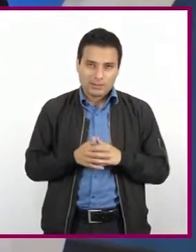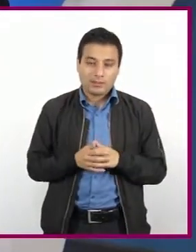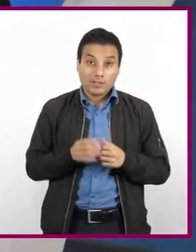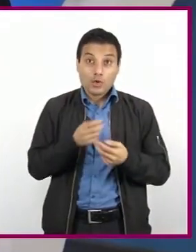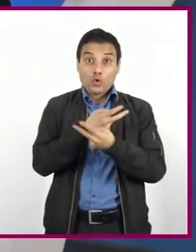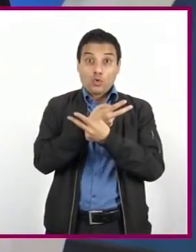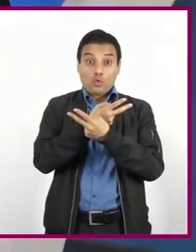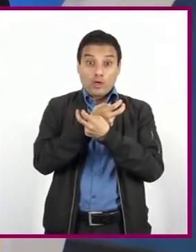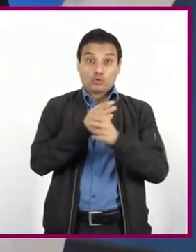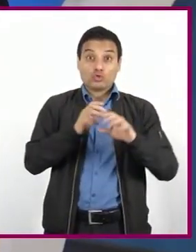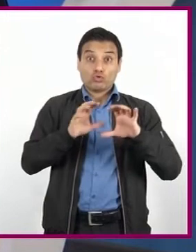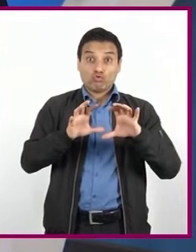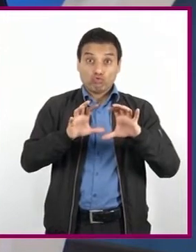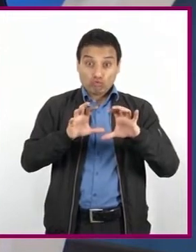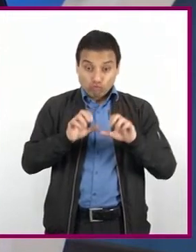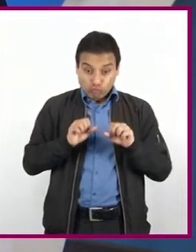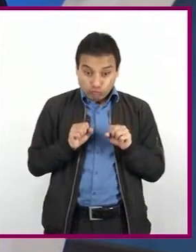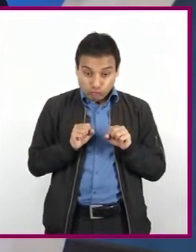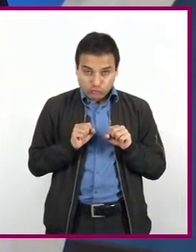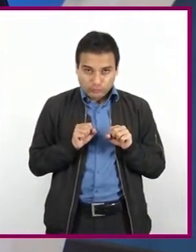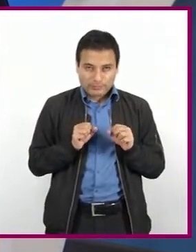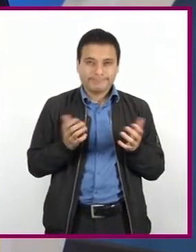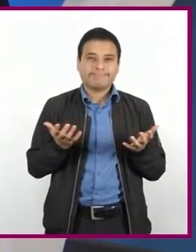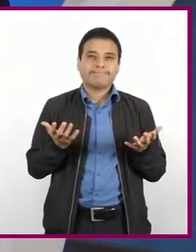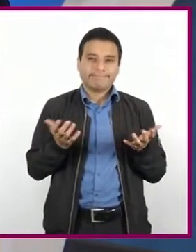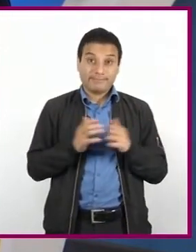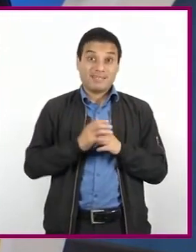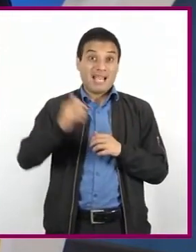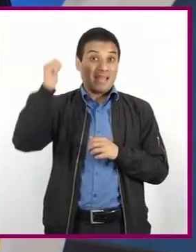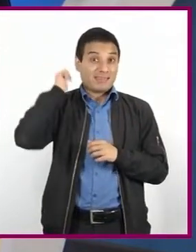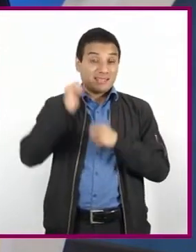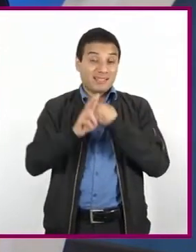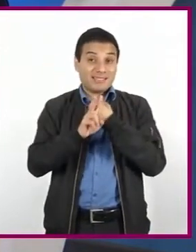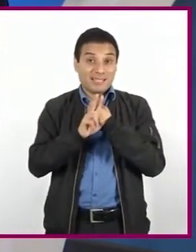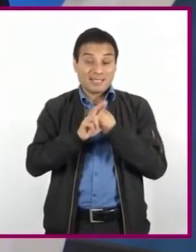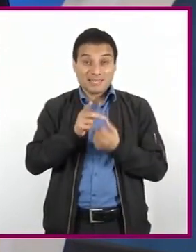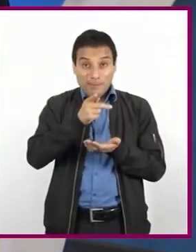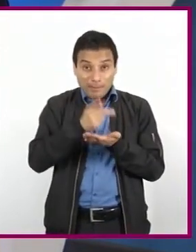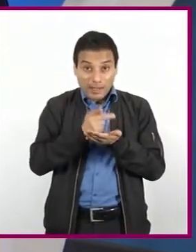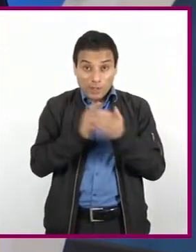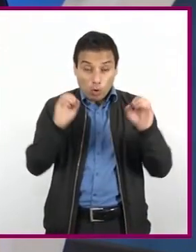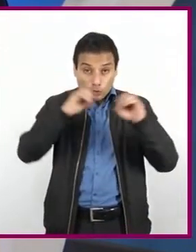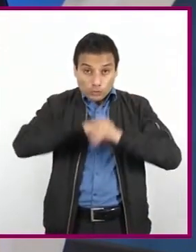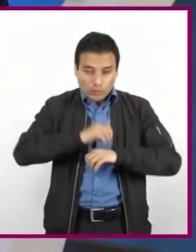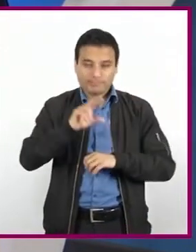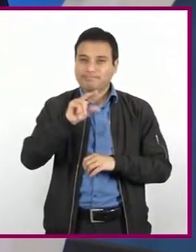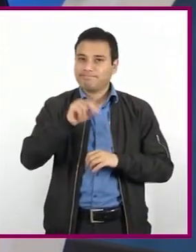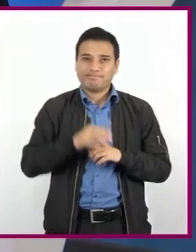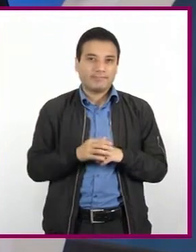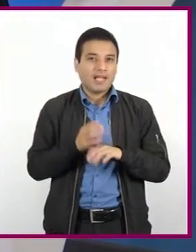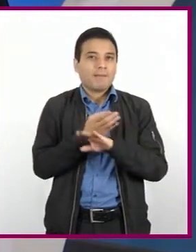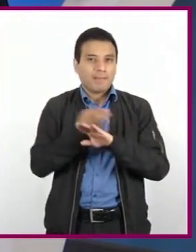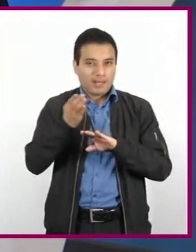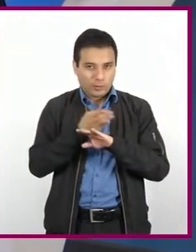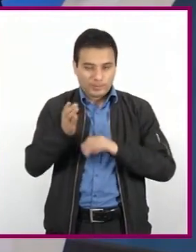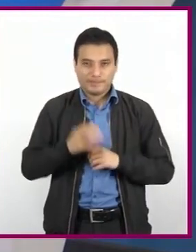llegará mucha radiación a la placa, por lo que los cristales de plata no se oscurecerán y tendremos una zona